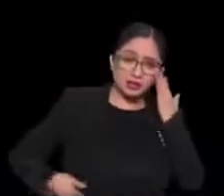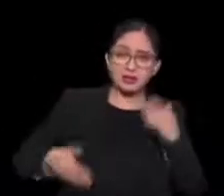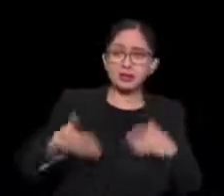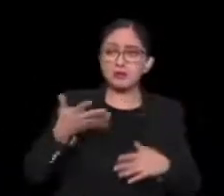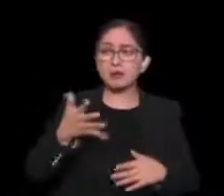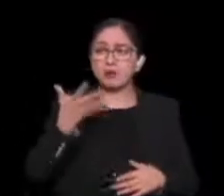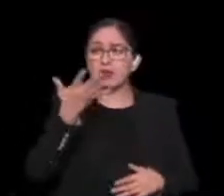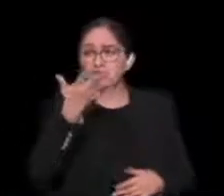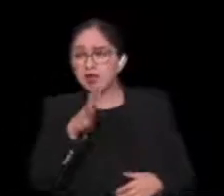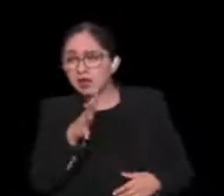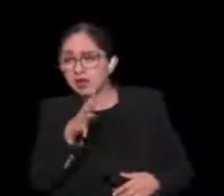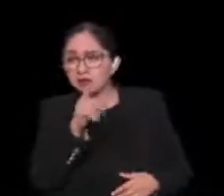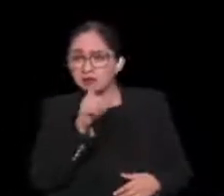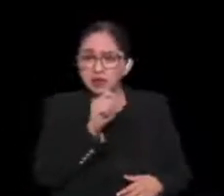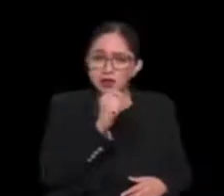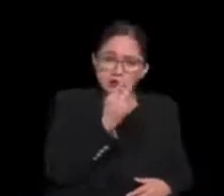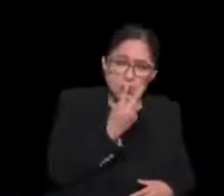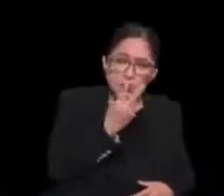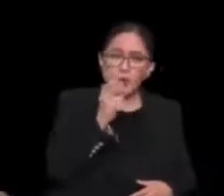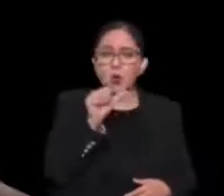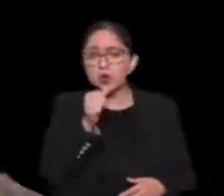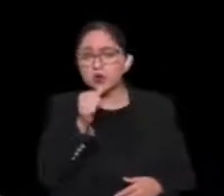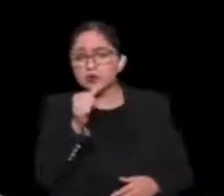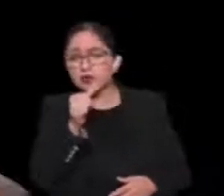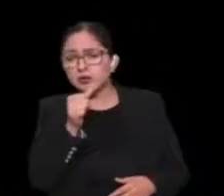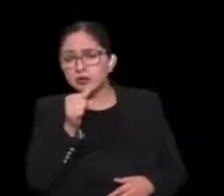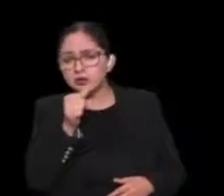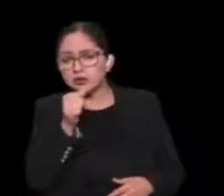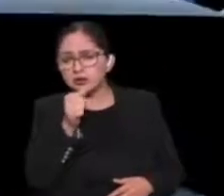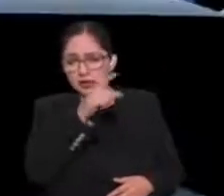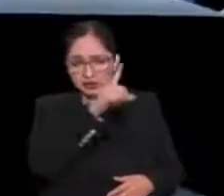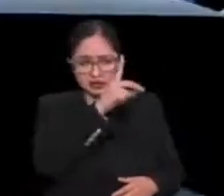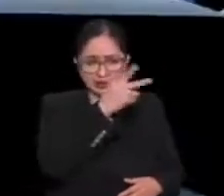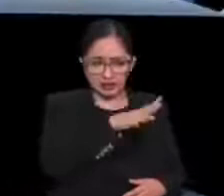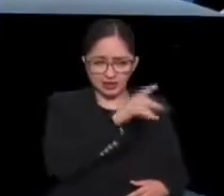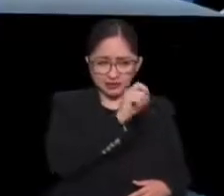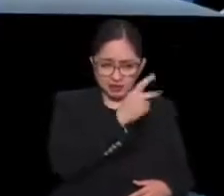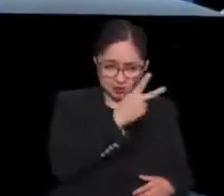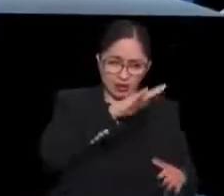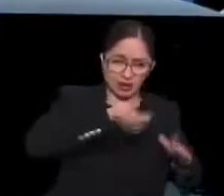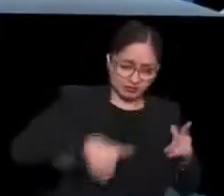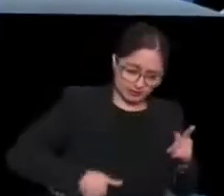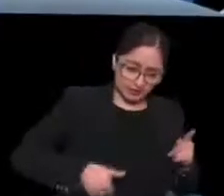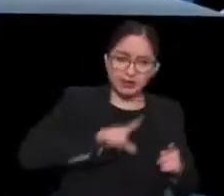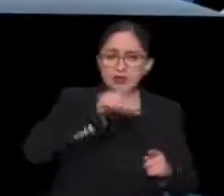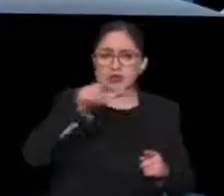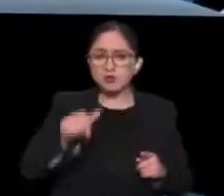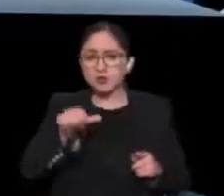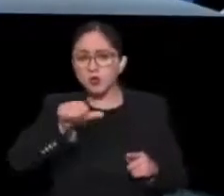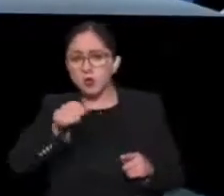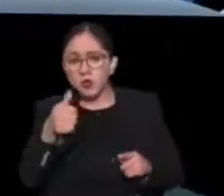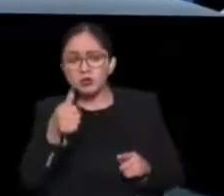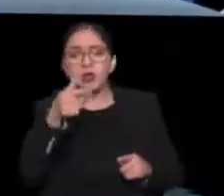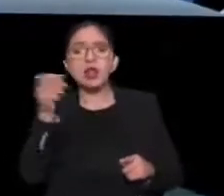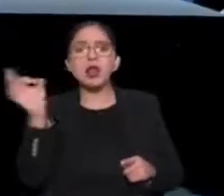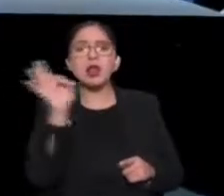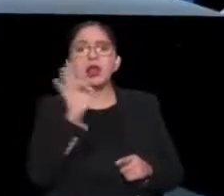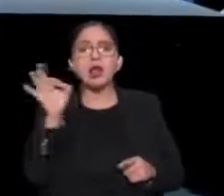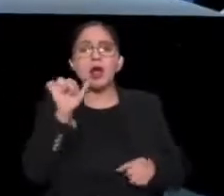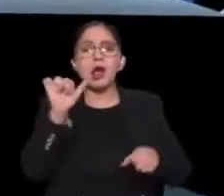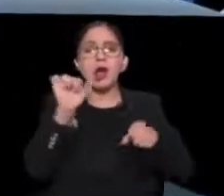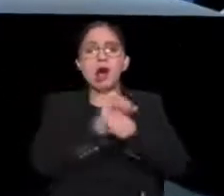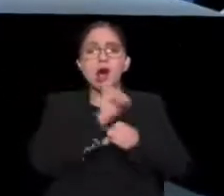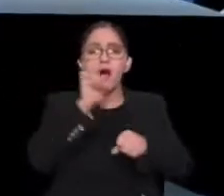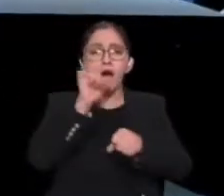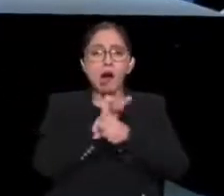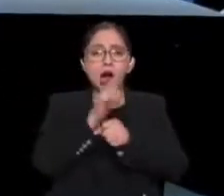noche, 11:30, empieza a circular imágenes o un video de un supuesto auto aplastado. Decían